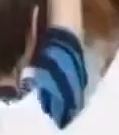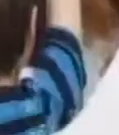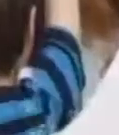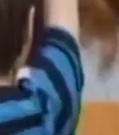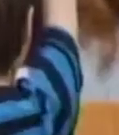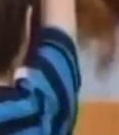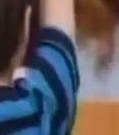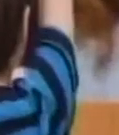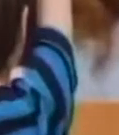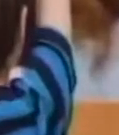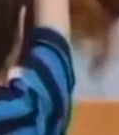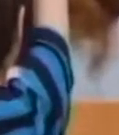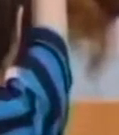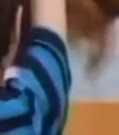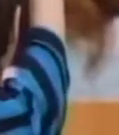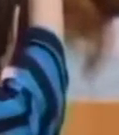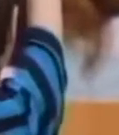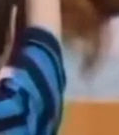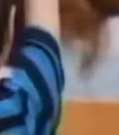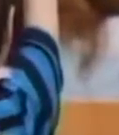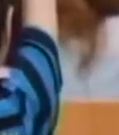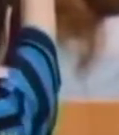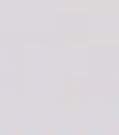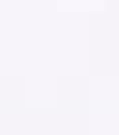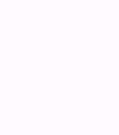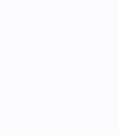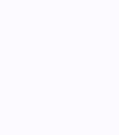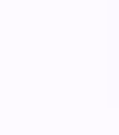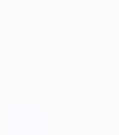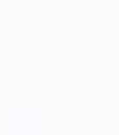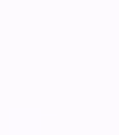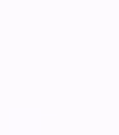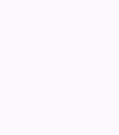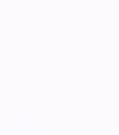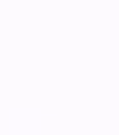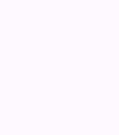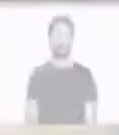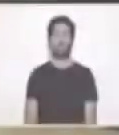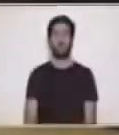A continuación, Matemática, cuarto primaria.